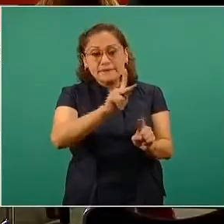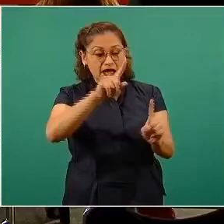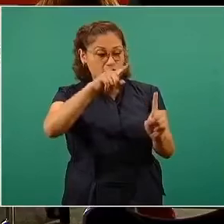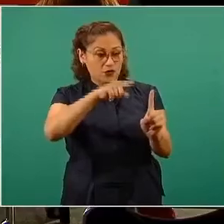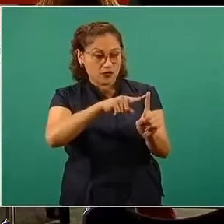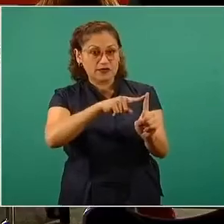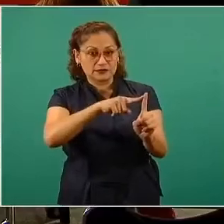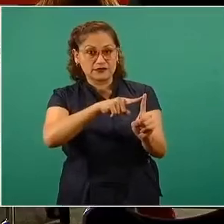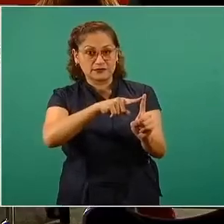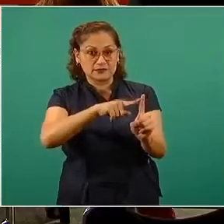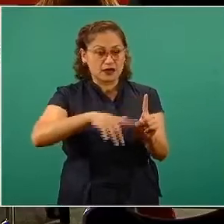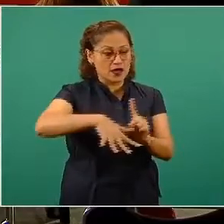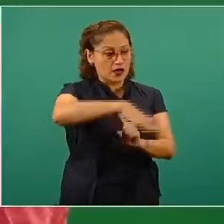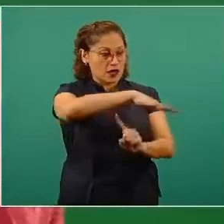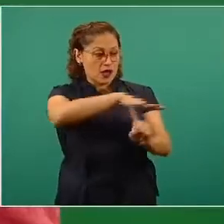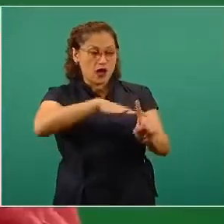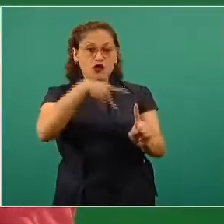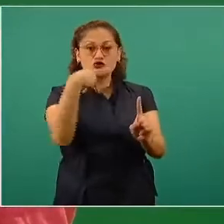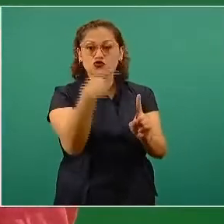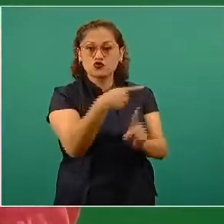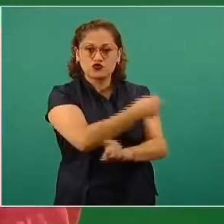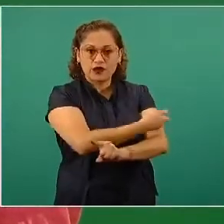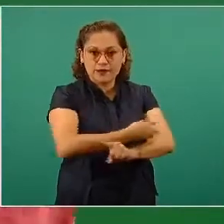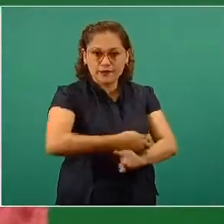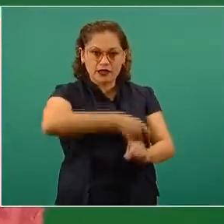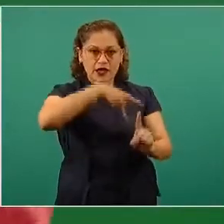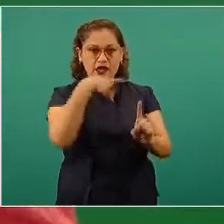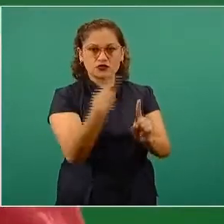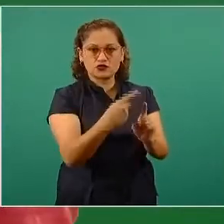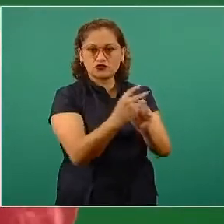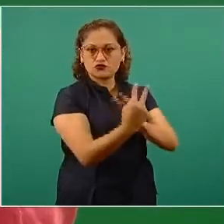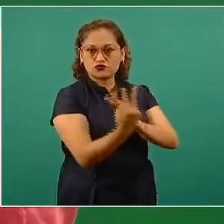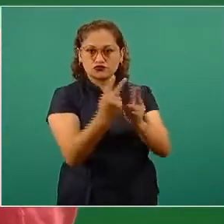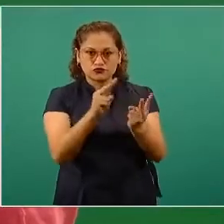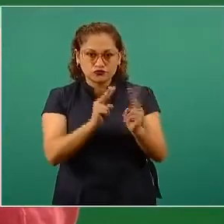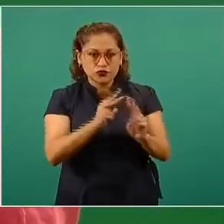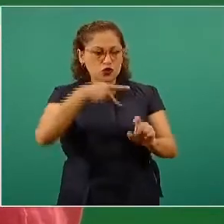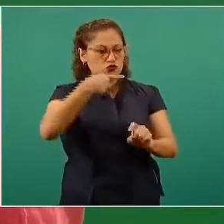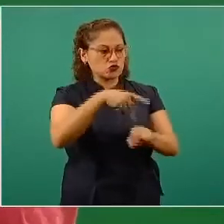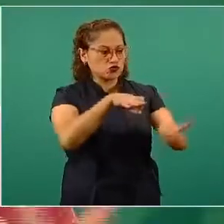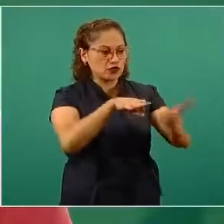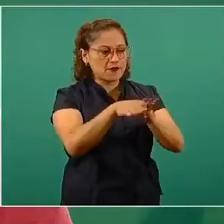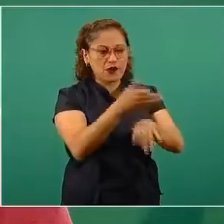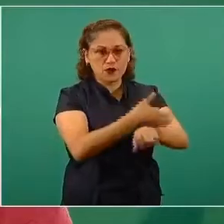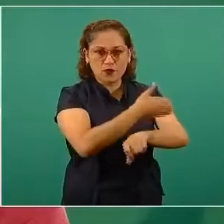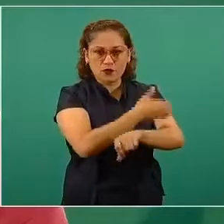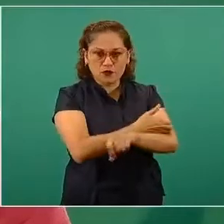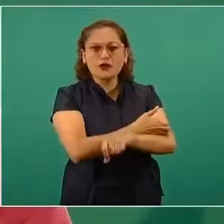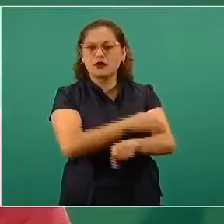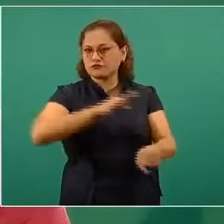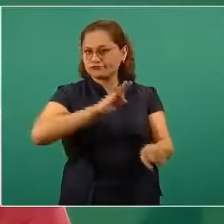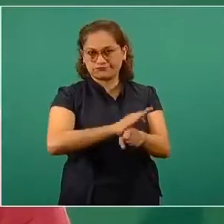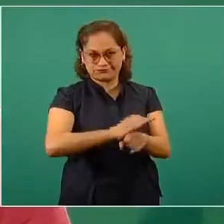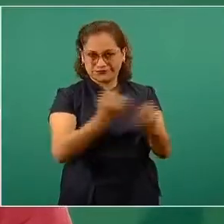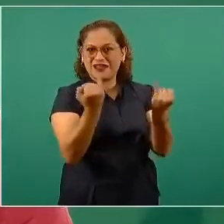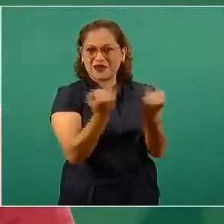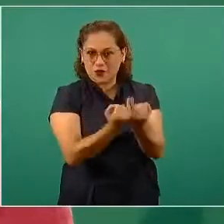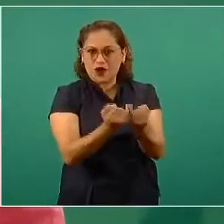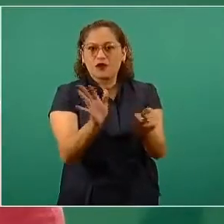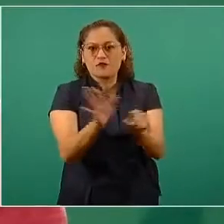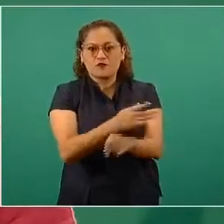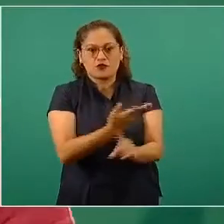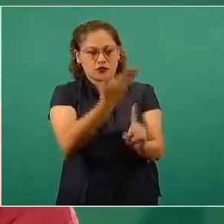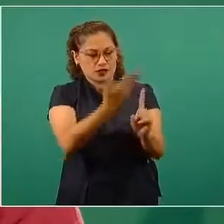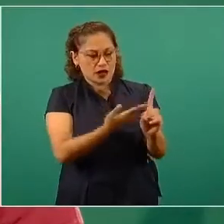Indirectamente también protege a su familia, su comunidad, sus compañeras y compañeros de trabajo, porque en la medida en que la persona ya